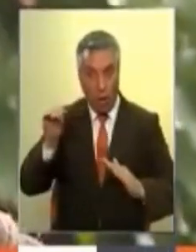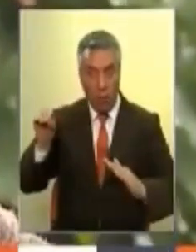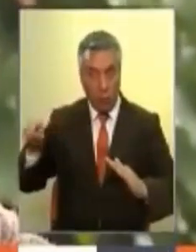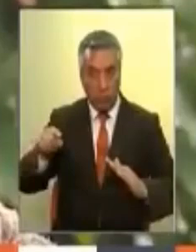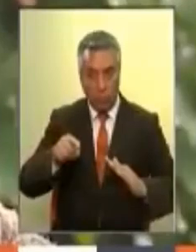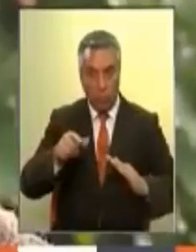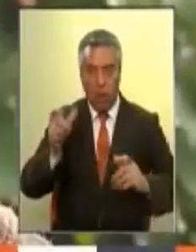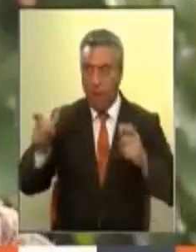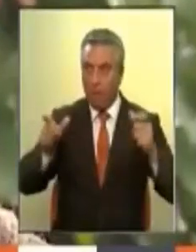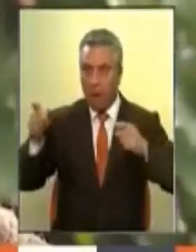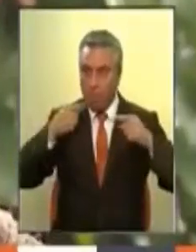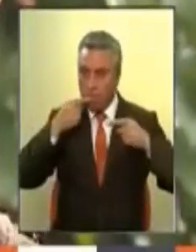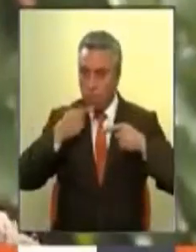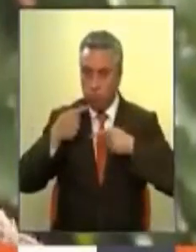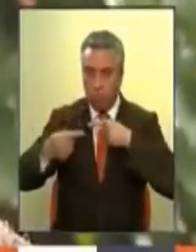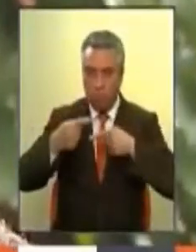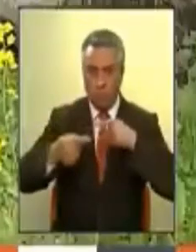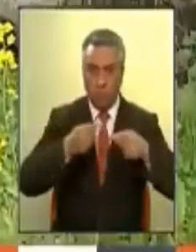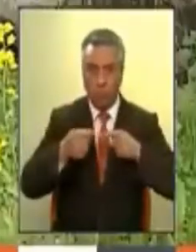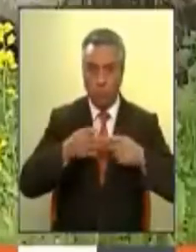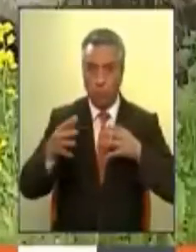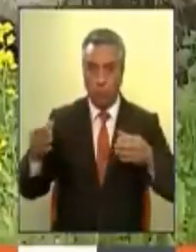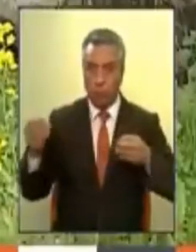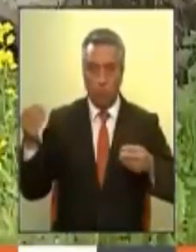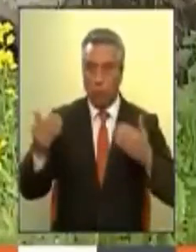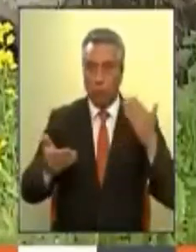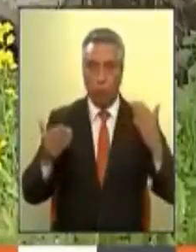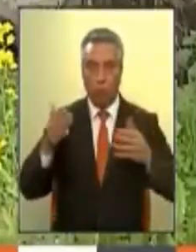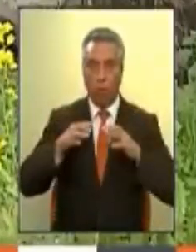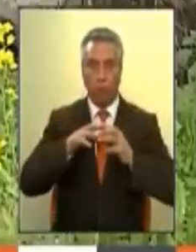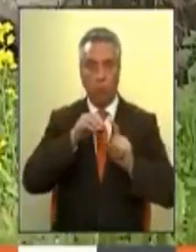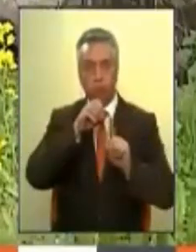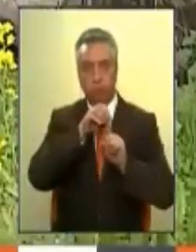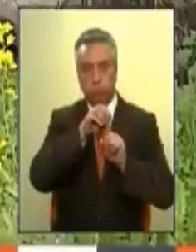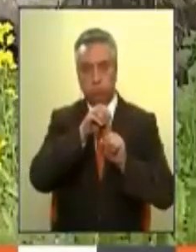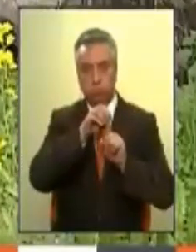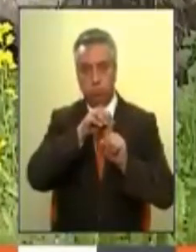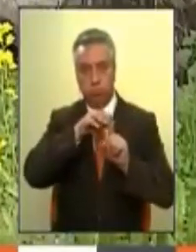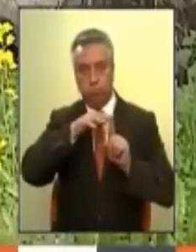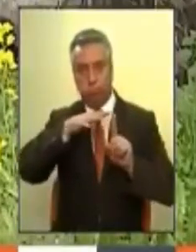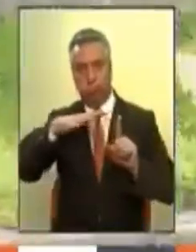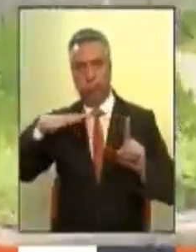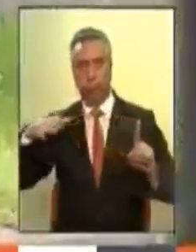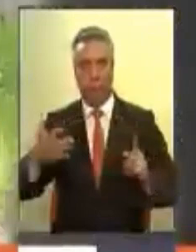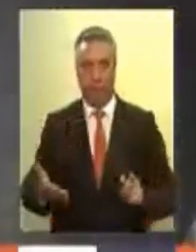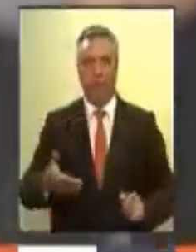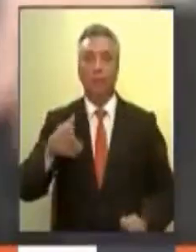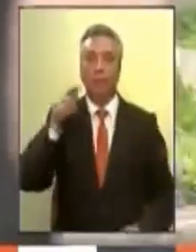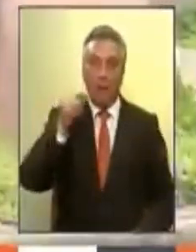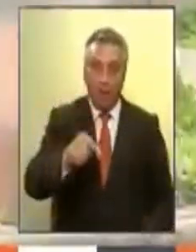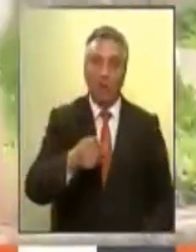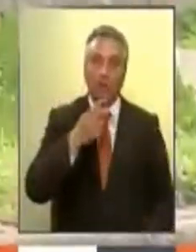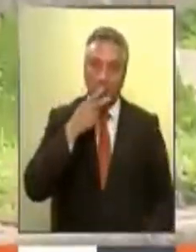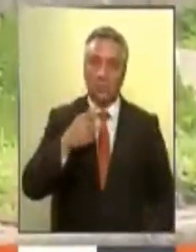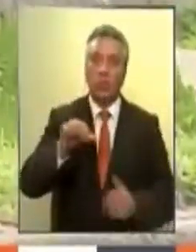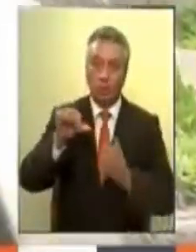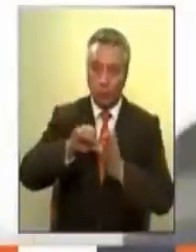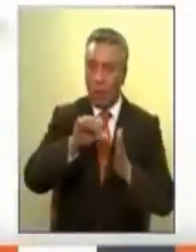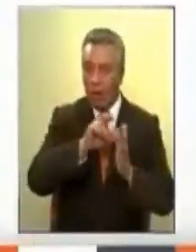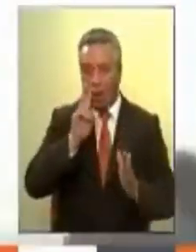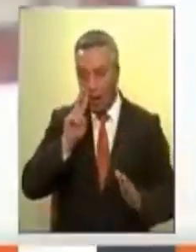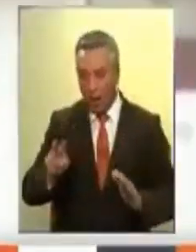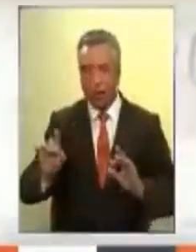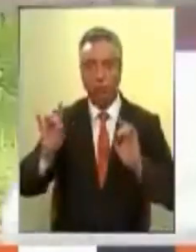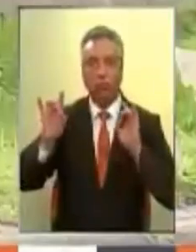popularidad y empiezan a aumentar los devotos. Y son muchas de estas animitas las que se han ido acoplando al paisaje urbano de las ciudades. Quedan